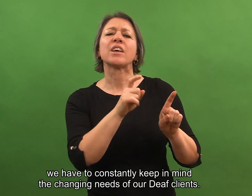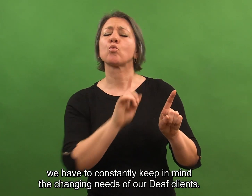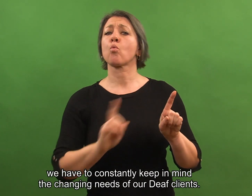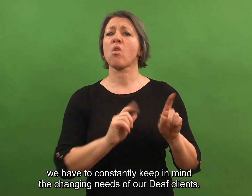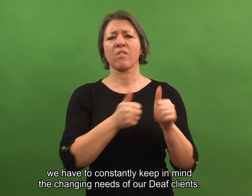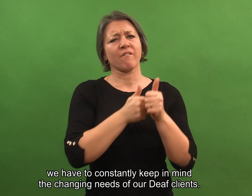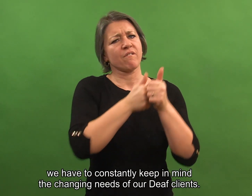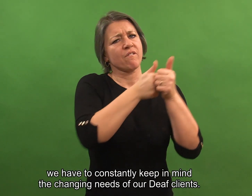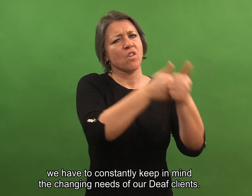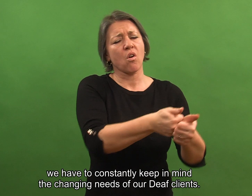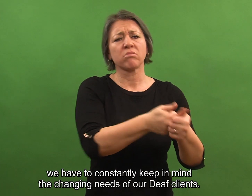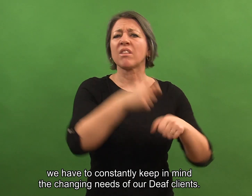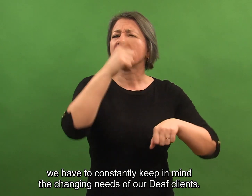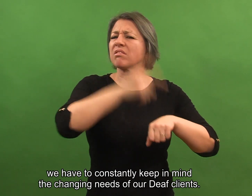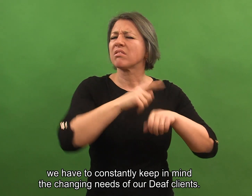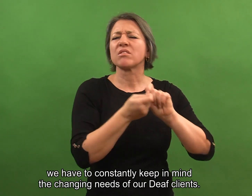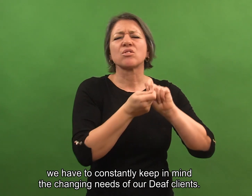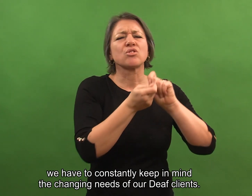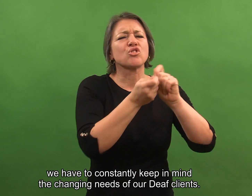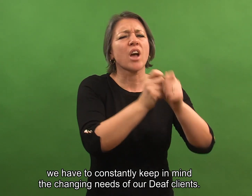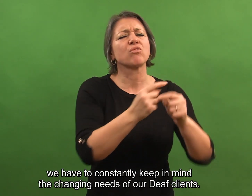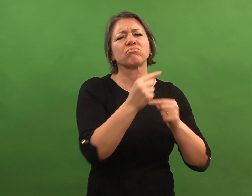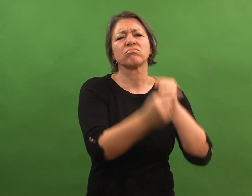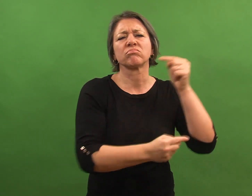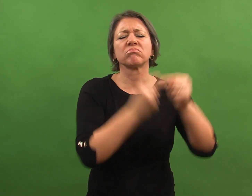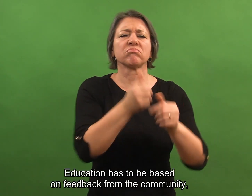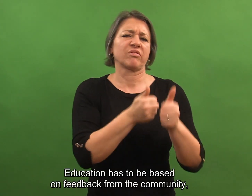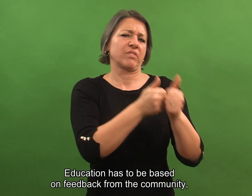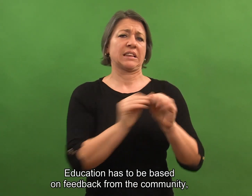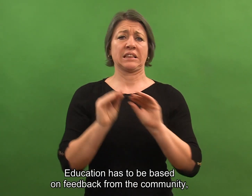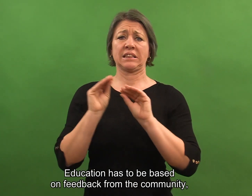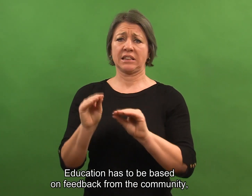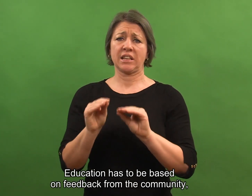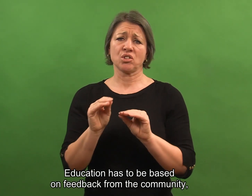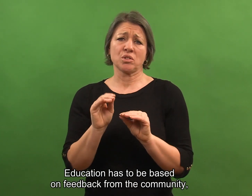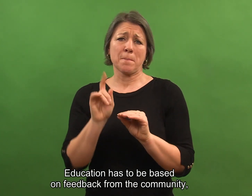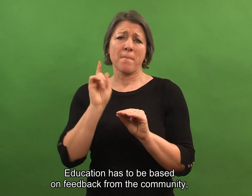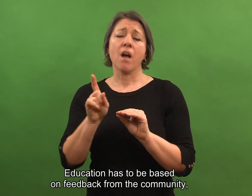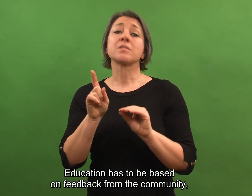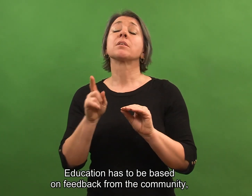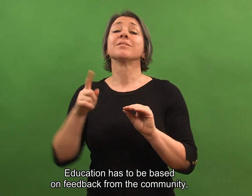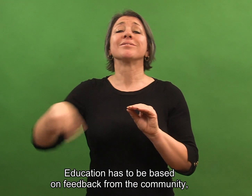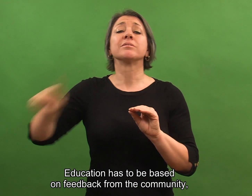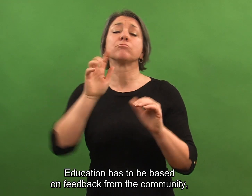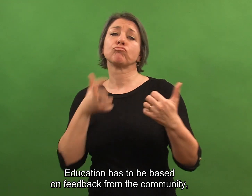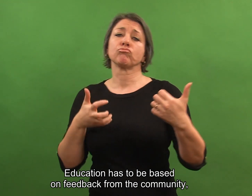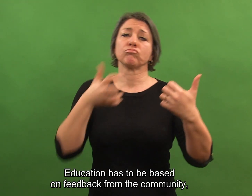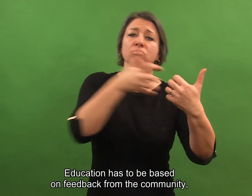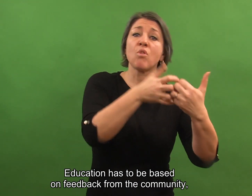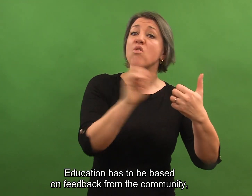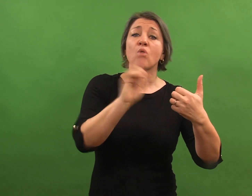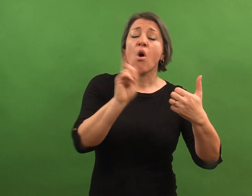la profesión. En cuarto lugar, tenemos que mantener en mente que los clientes sordos